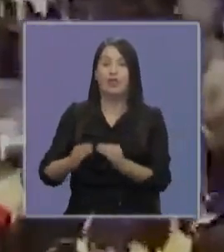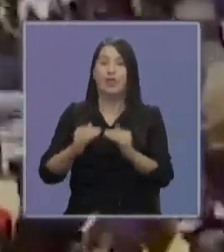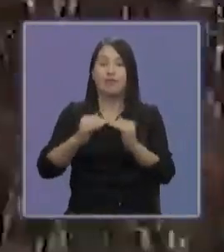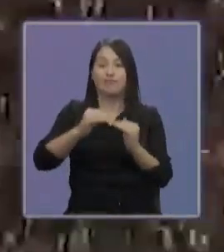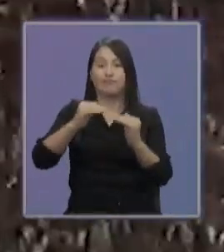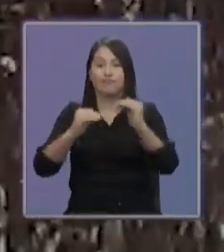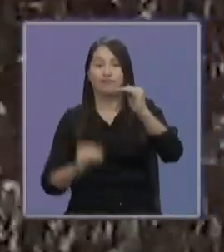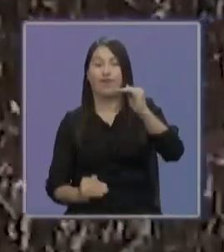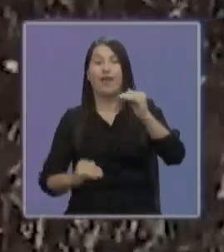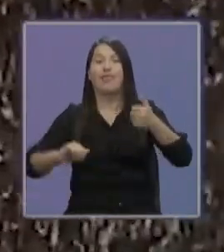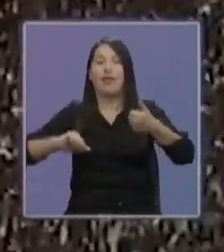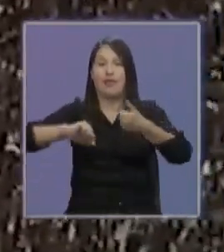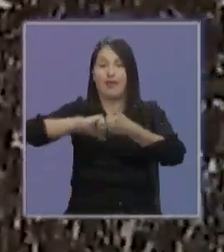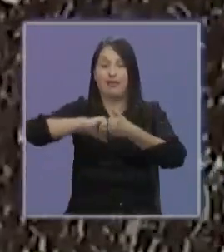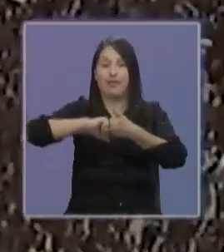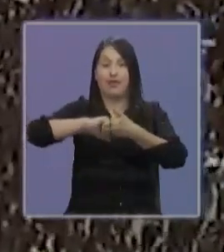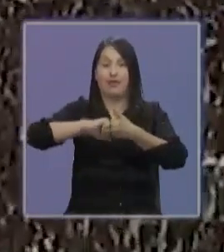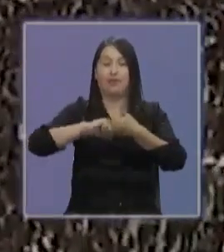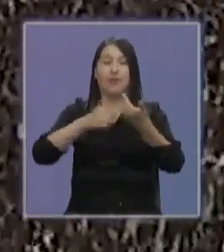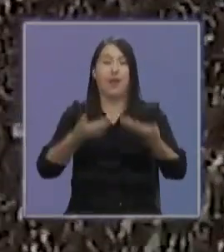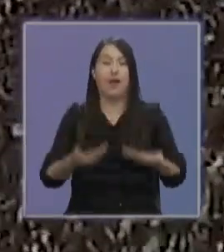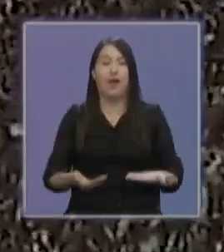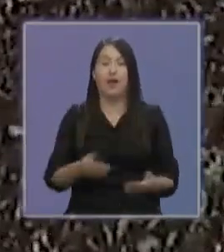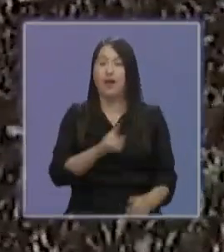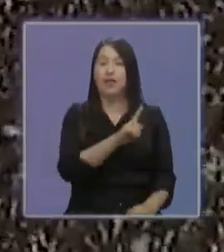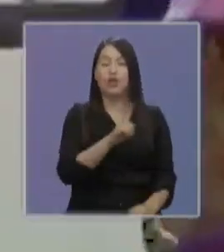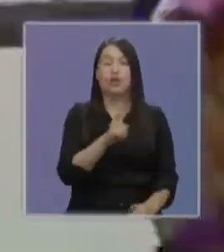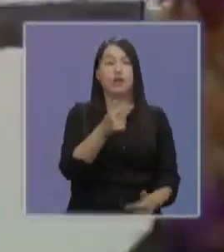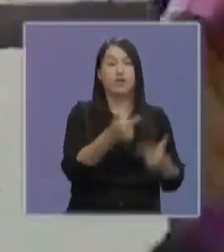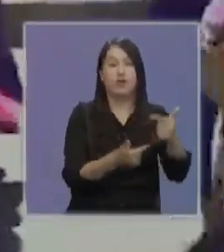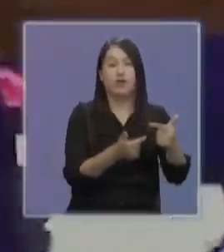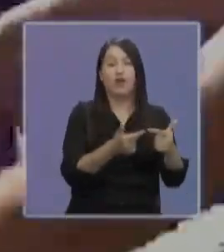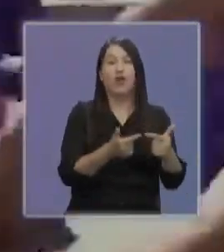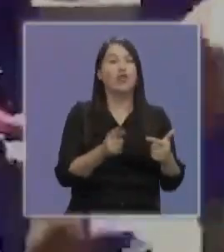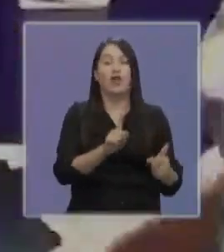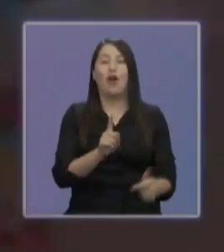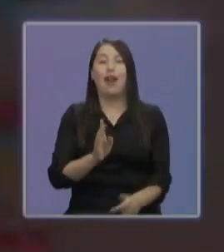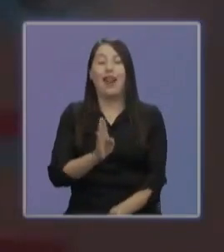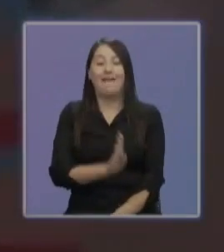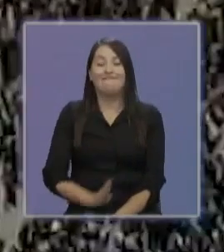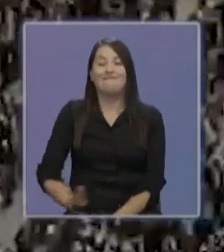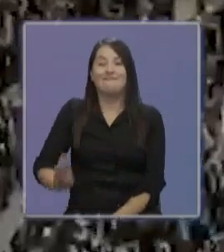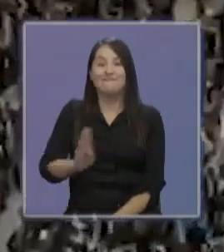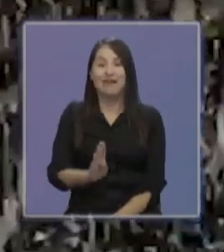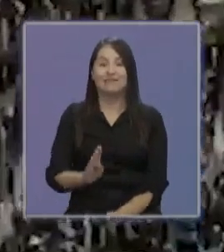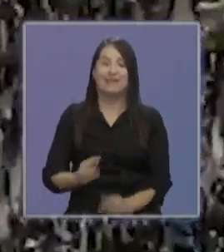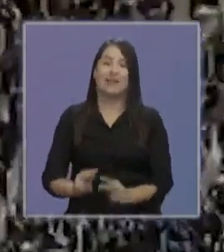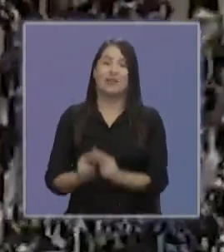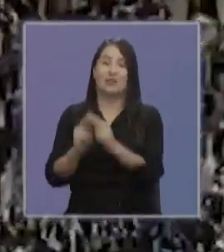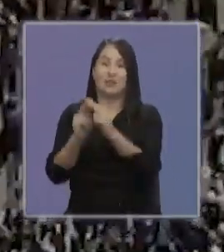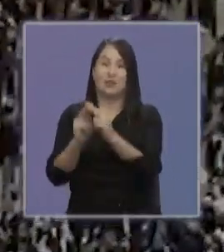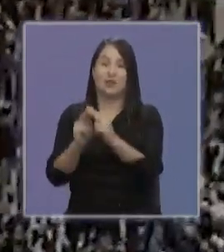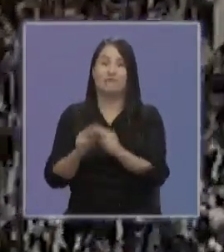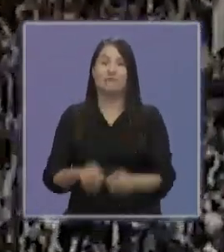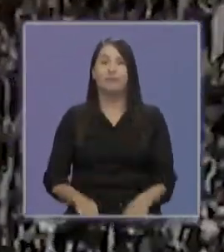de género. Ya no en política, sino las bases estructurales. Denunció el